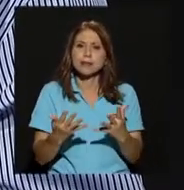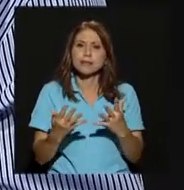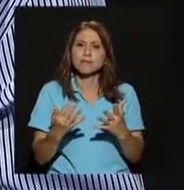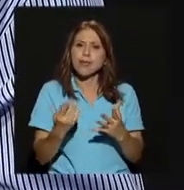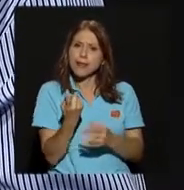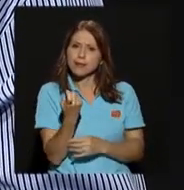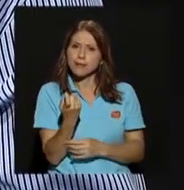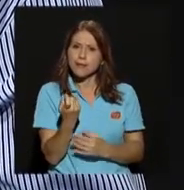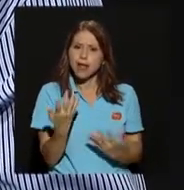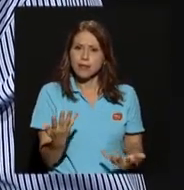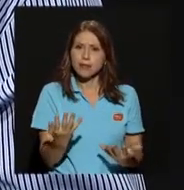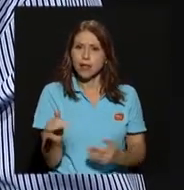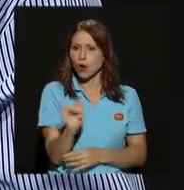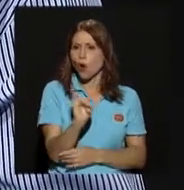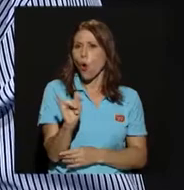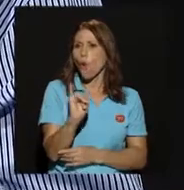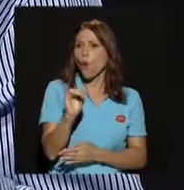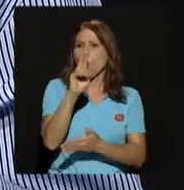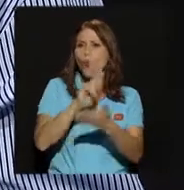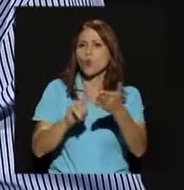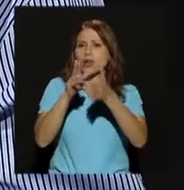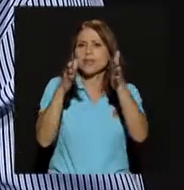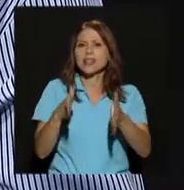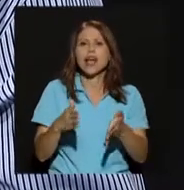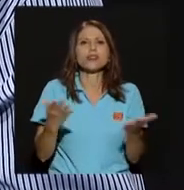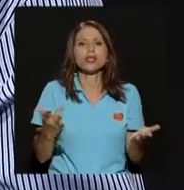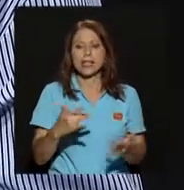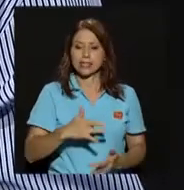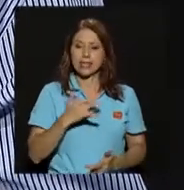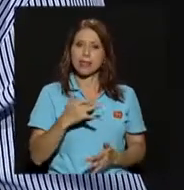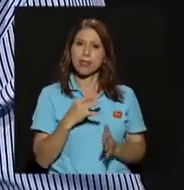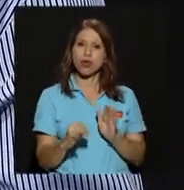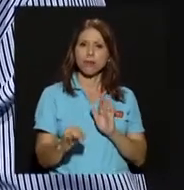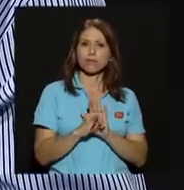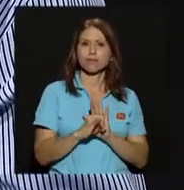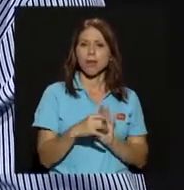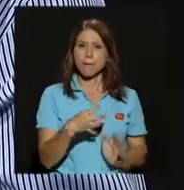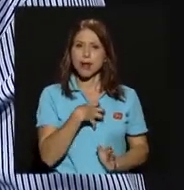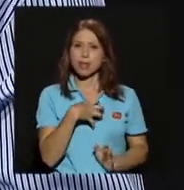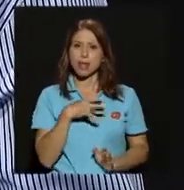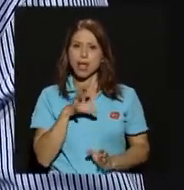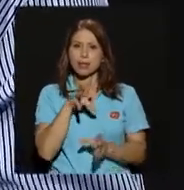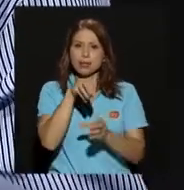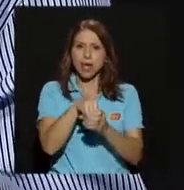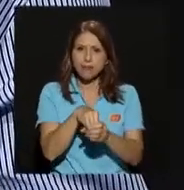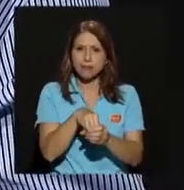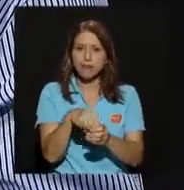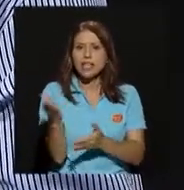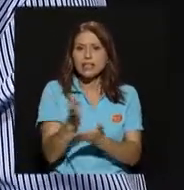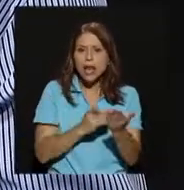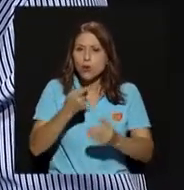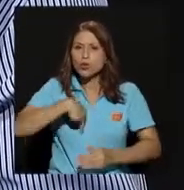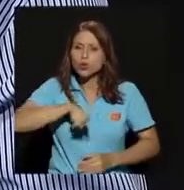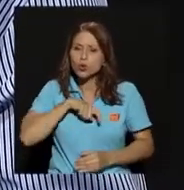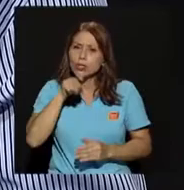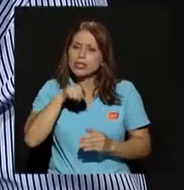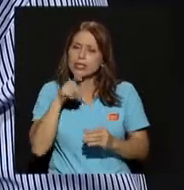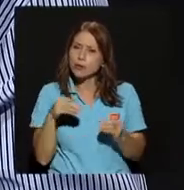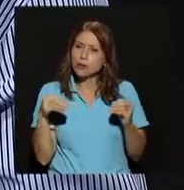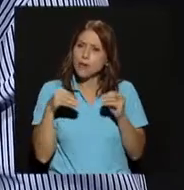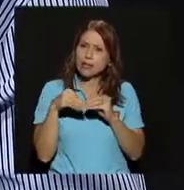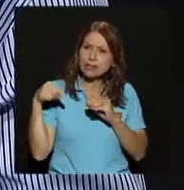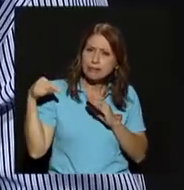hace falta como universitarios es el sentido de pertenencia, es algo la cual tenemos que buscar ahondar,